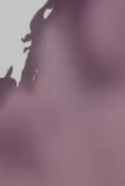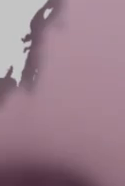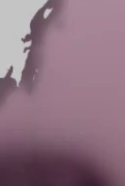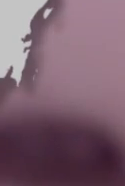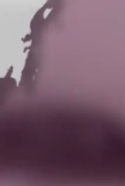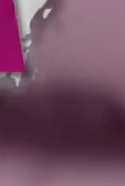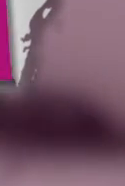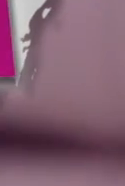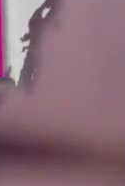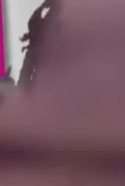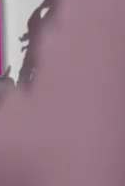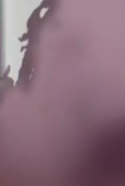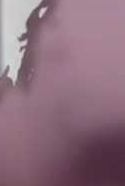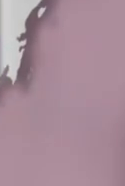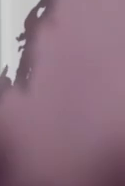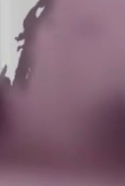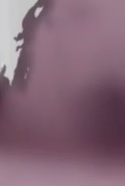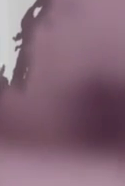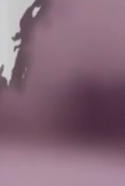elecciones 2018